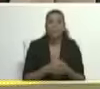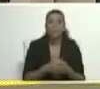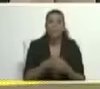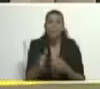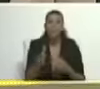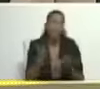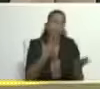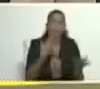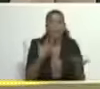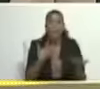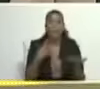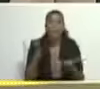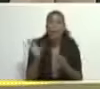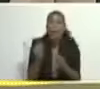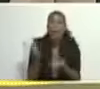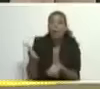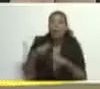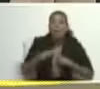no se pueden obtener